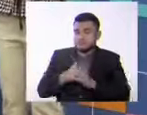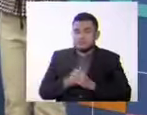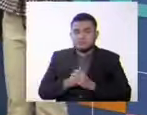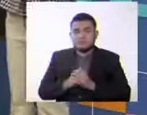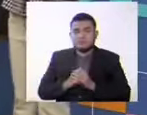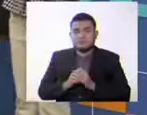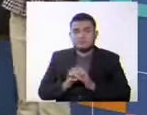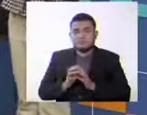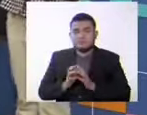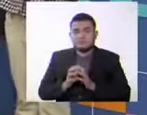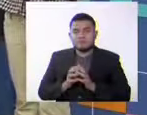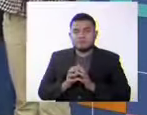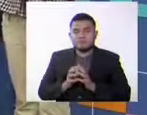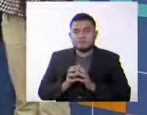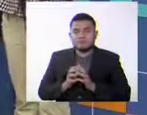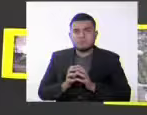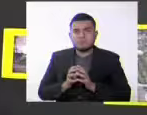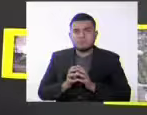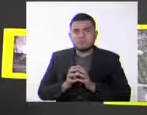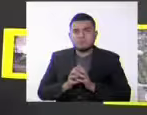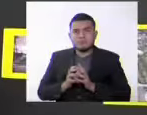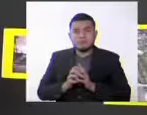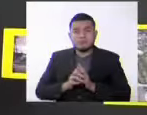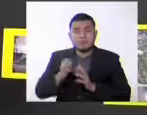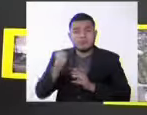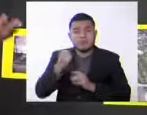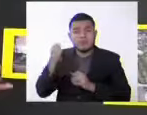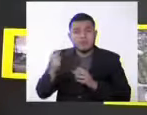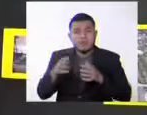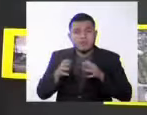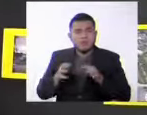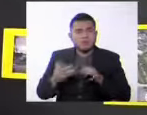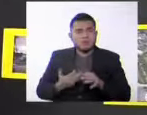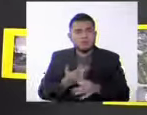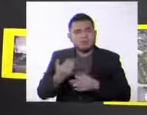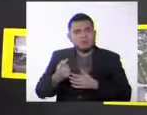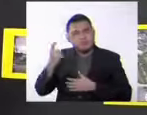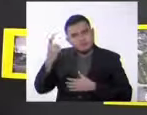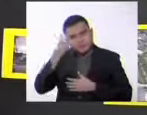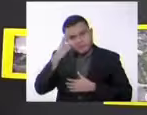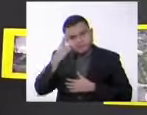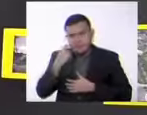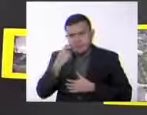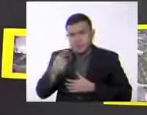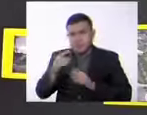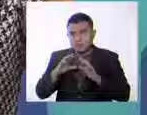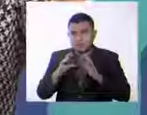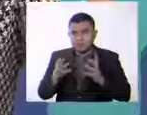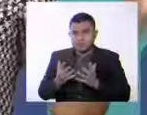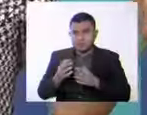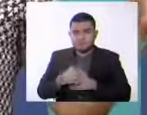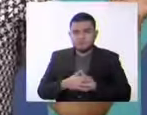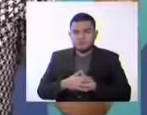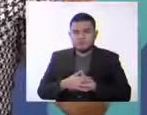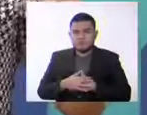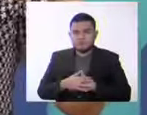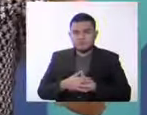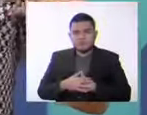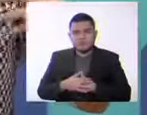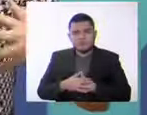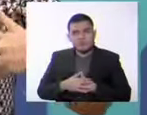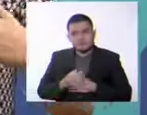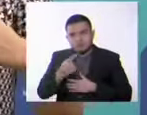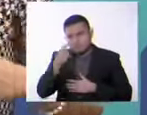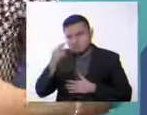algo muy importante es los cambios que se dan en la forma en que nosotros pensamos, en la forma de ver el mundo. Sí, en las concepciones, en la forma